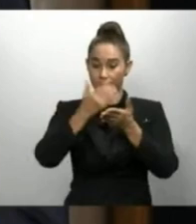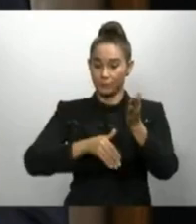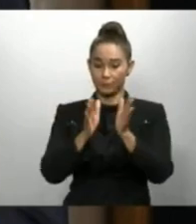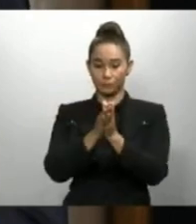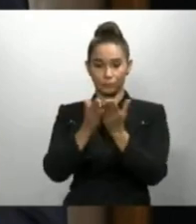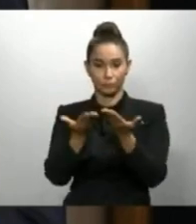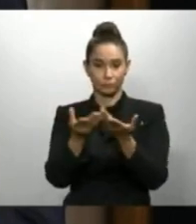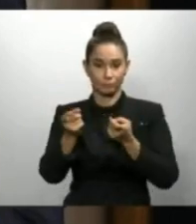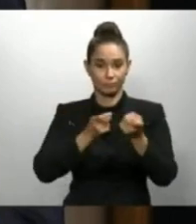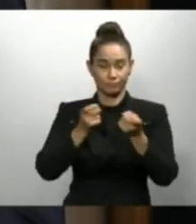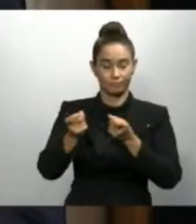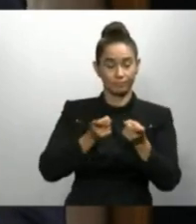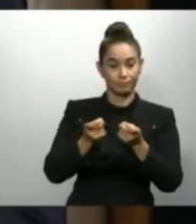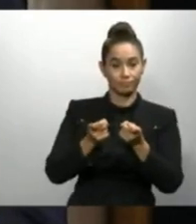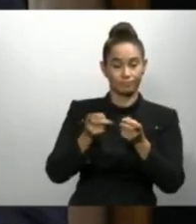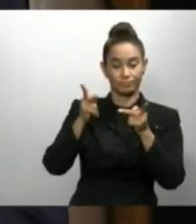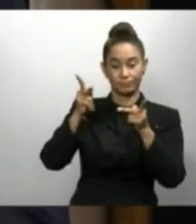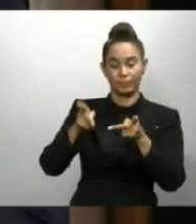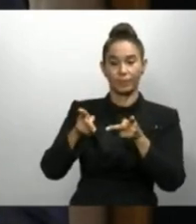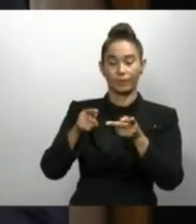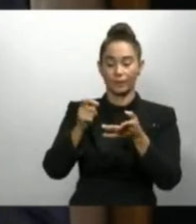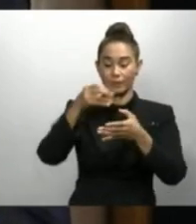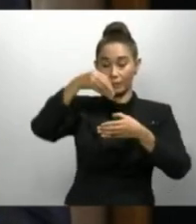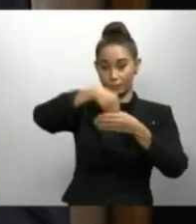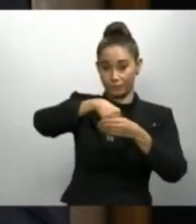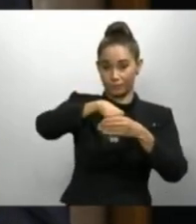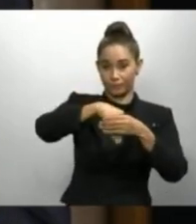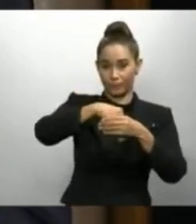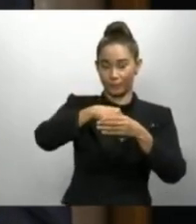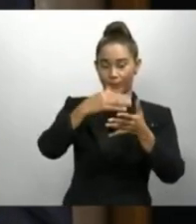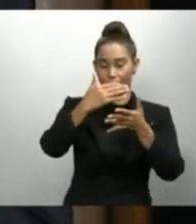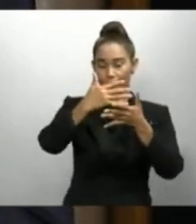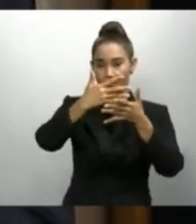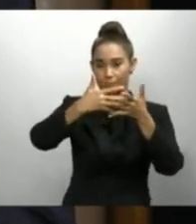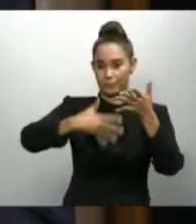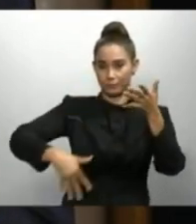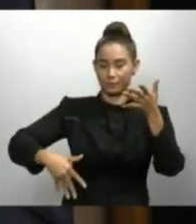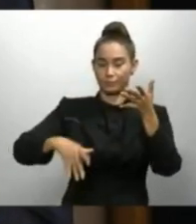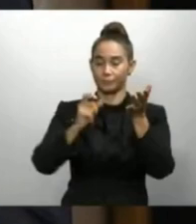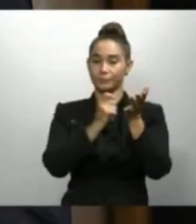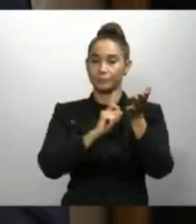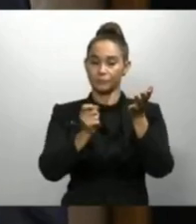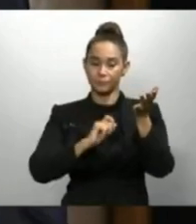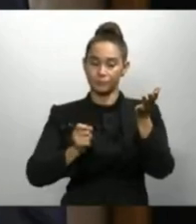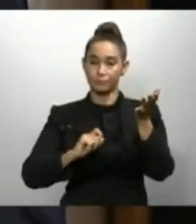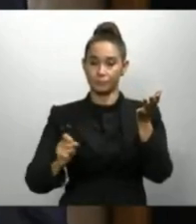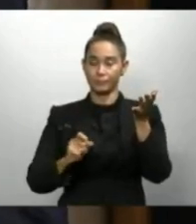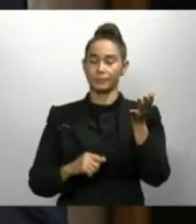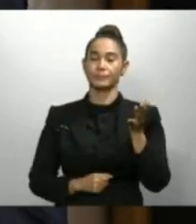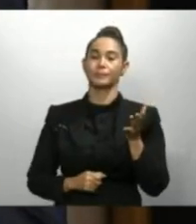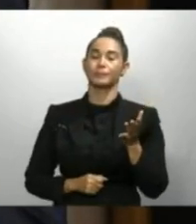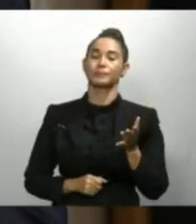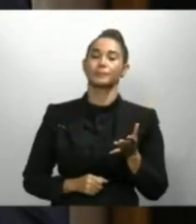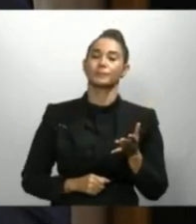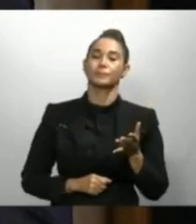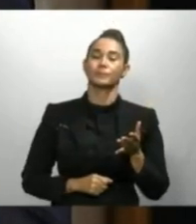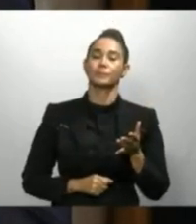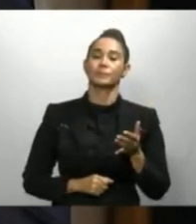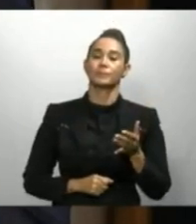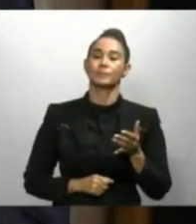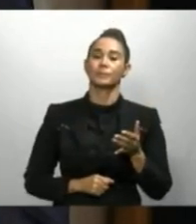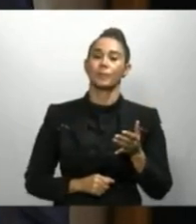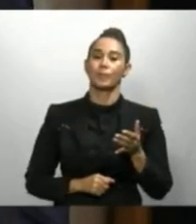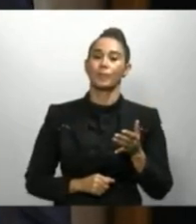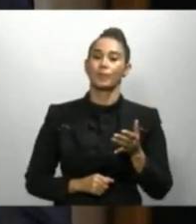de control de precursores deberá contener las siguientes anotaciones indispensables: